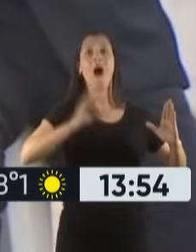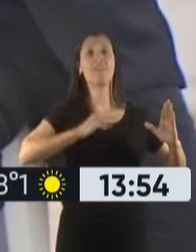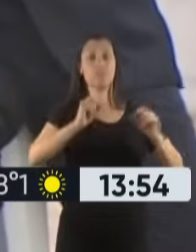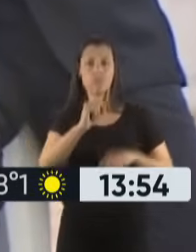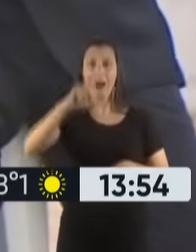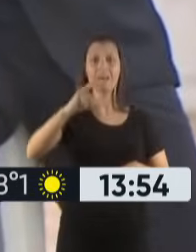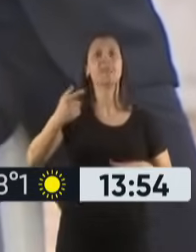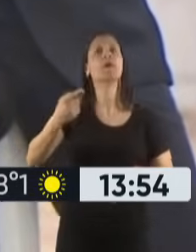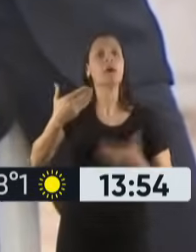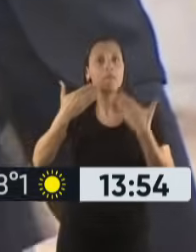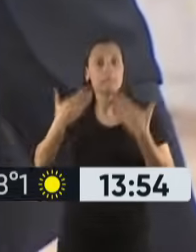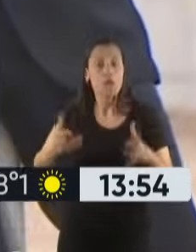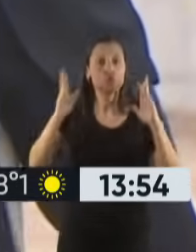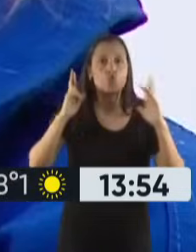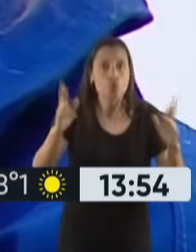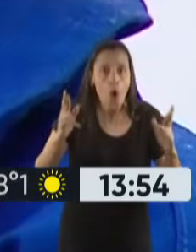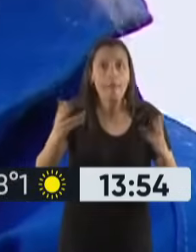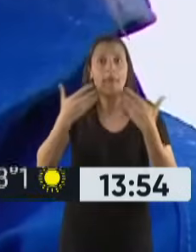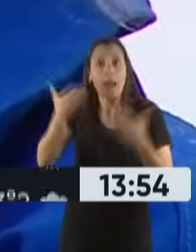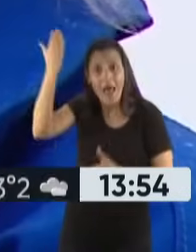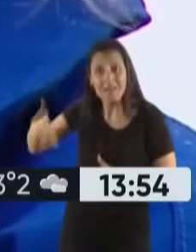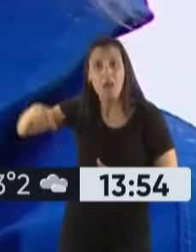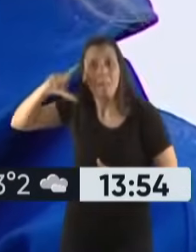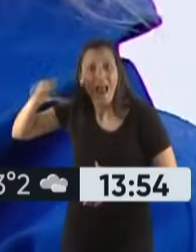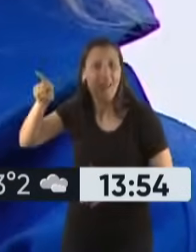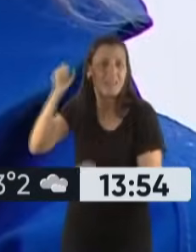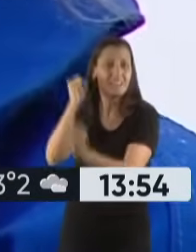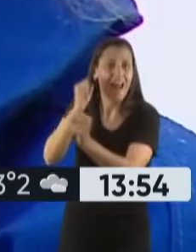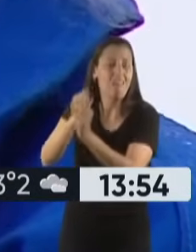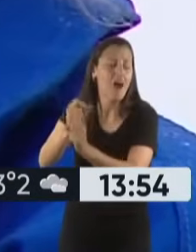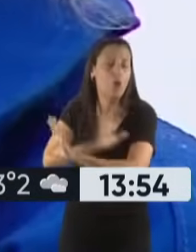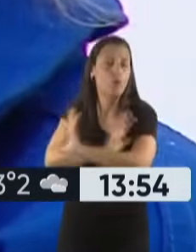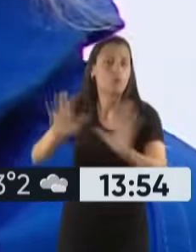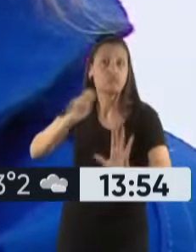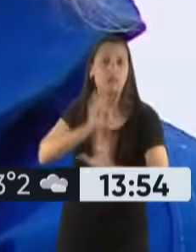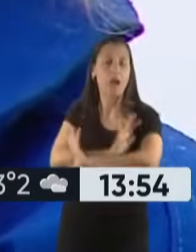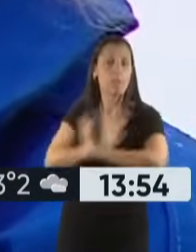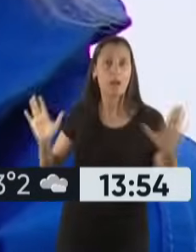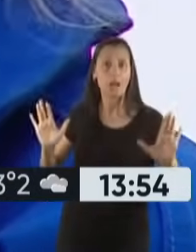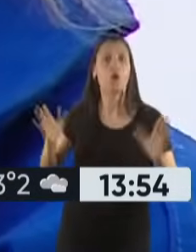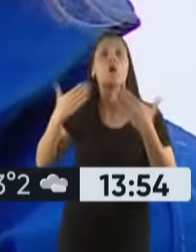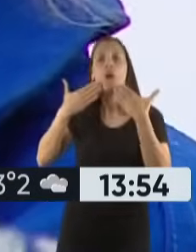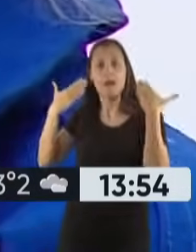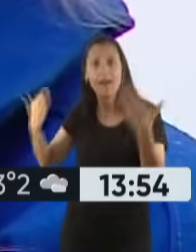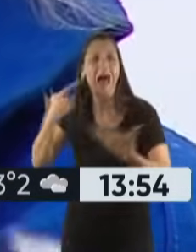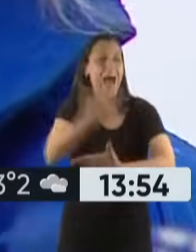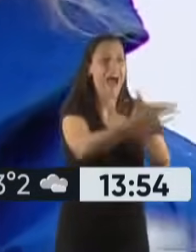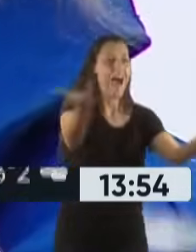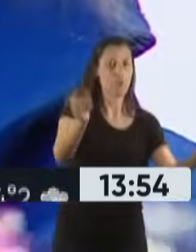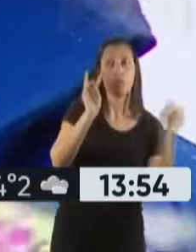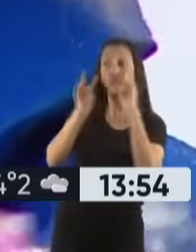Y gracias a Dios que lo hicimos, porque Malena hiciste un trabajo extraordinario. Y te lo doy gracias